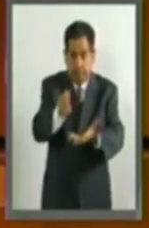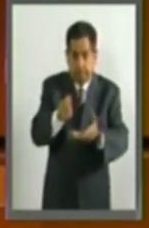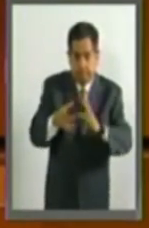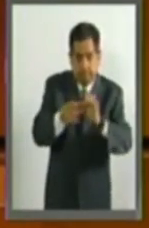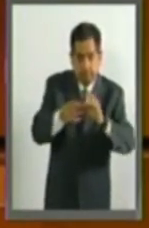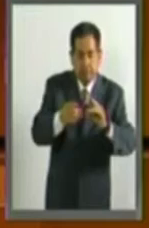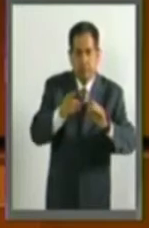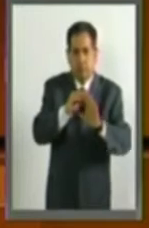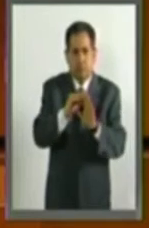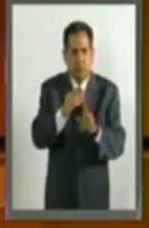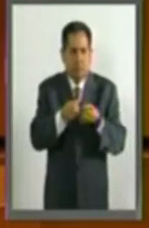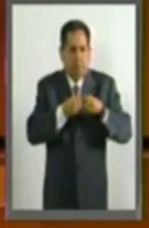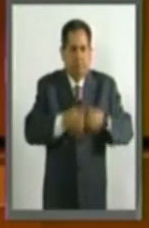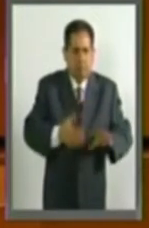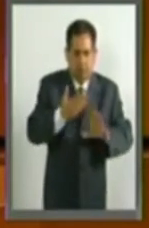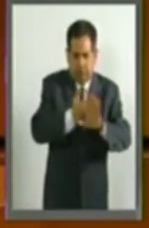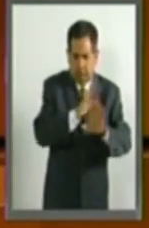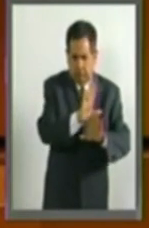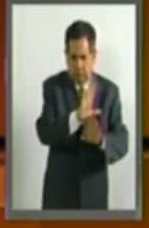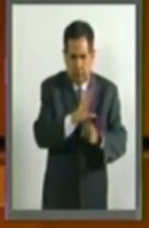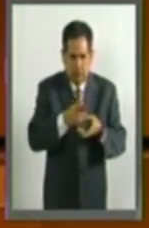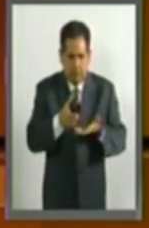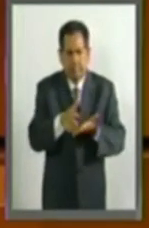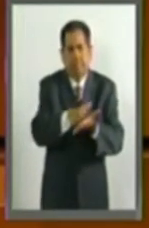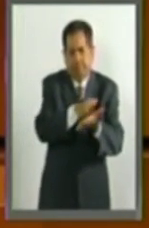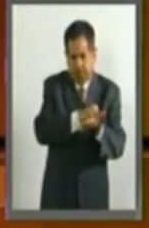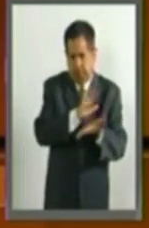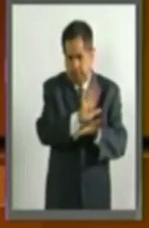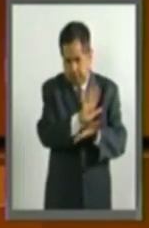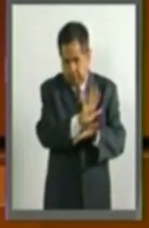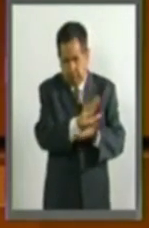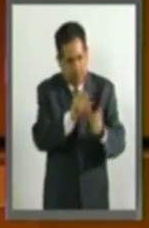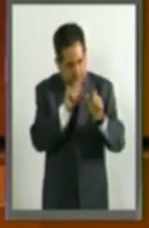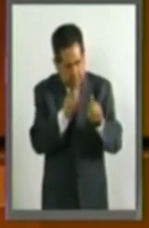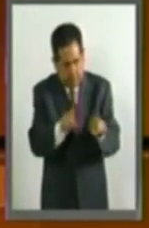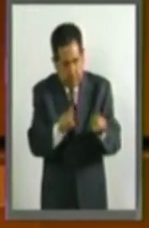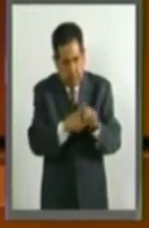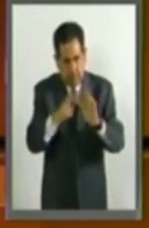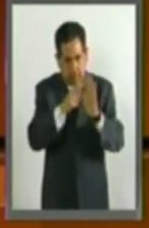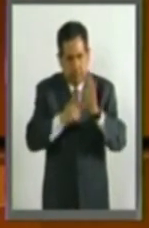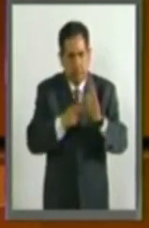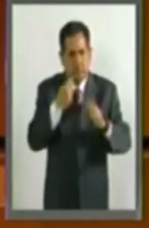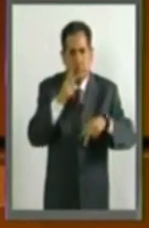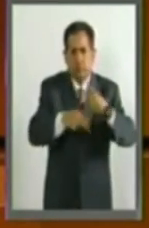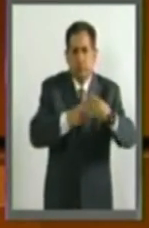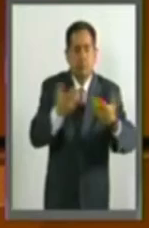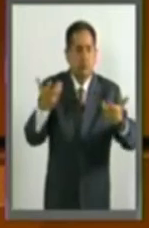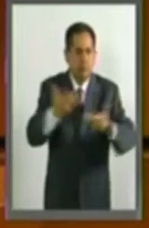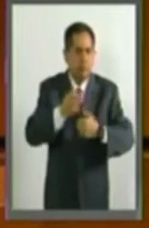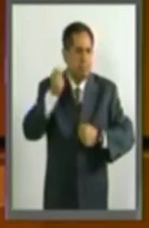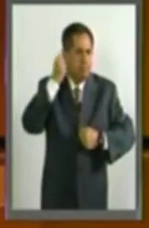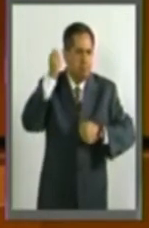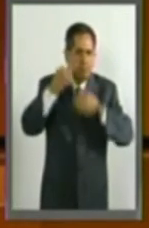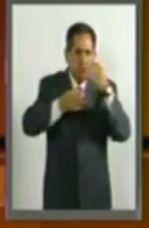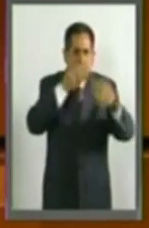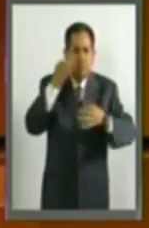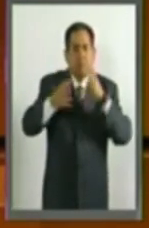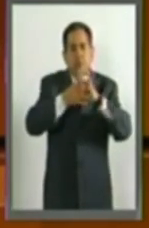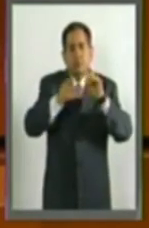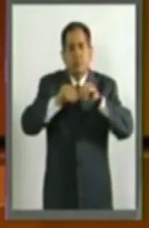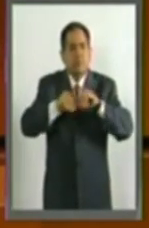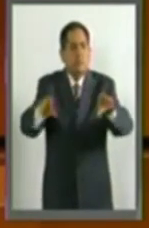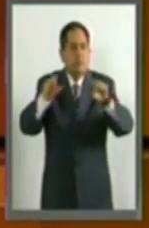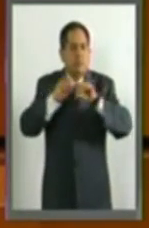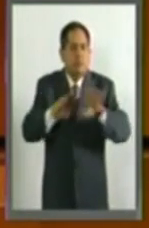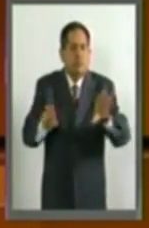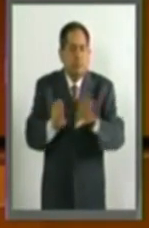y sin afectar las medidas de austeridad que se han adoptado por el Instituto, realice una campaña de